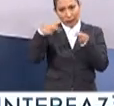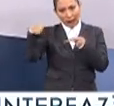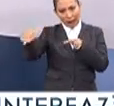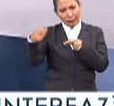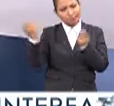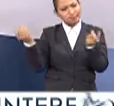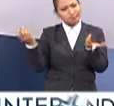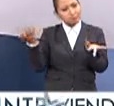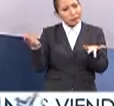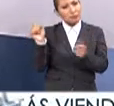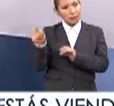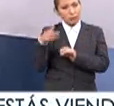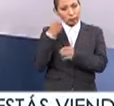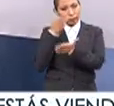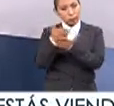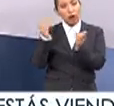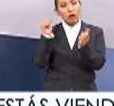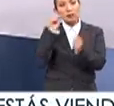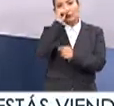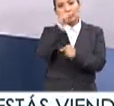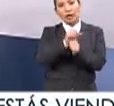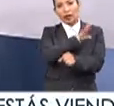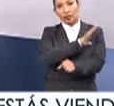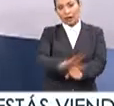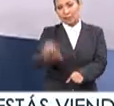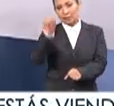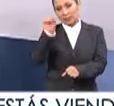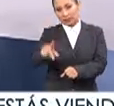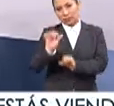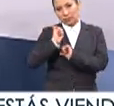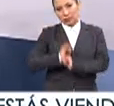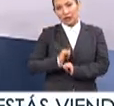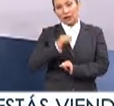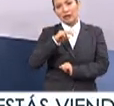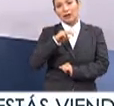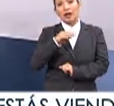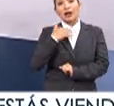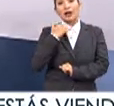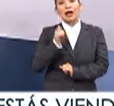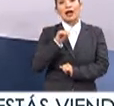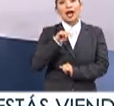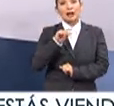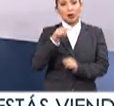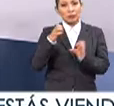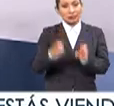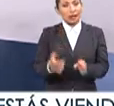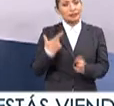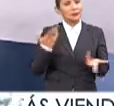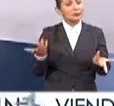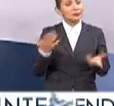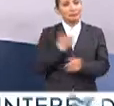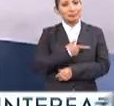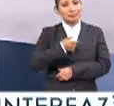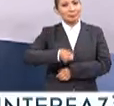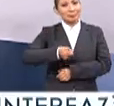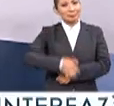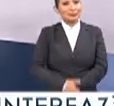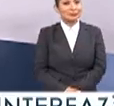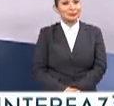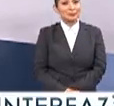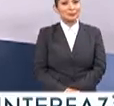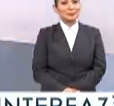injustamente se encuentra con el secretario general de este organismo y que en francés anda muy buenos días es un placer saludarte